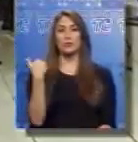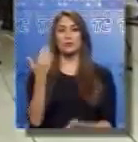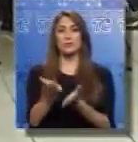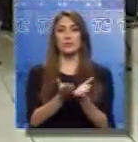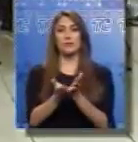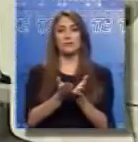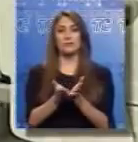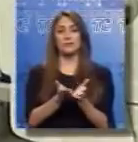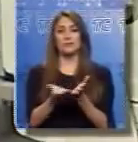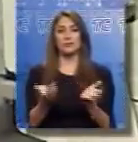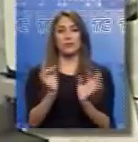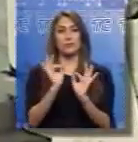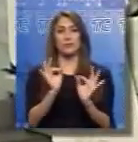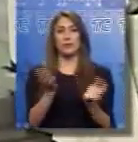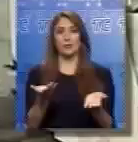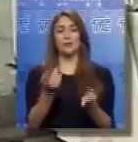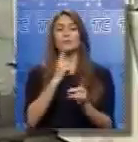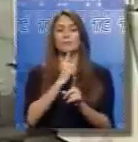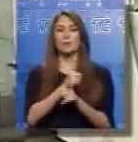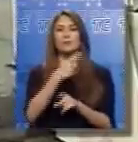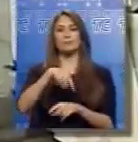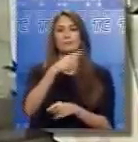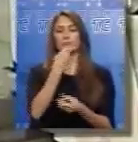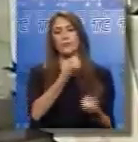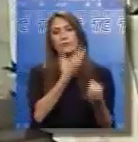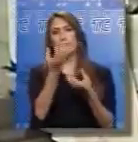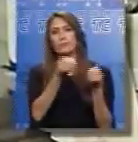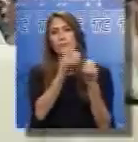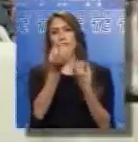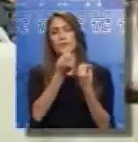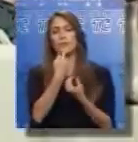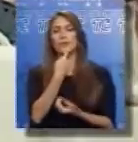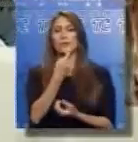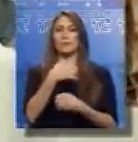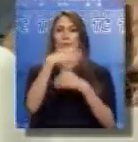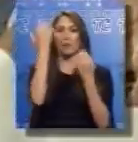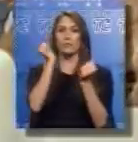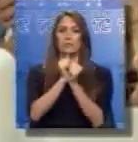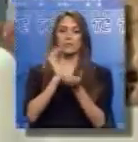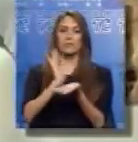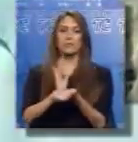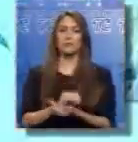adecuados, señalaron las autoridades y usuarios. Isaías Cruz, TC Televisión.